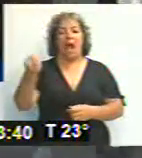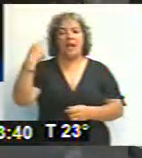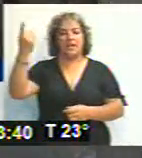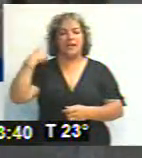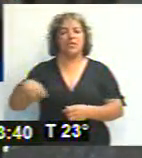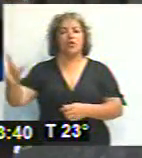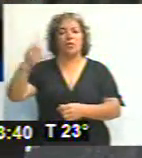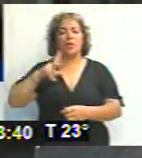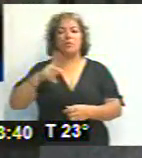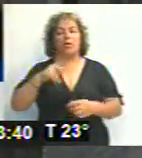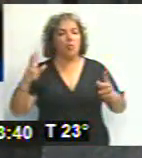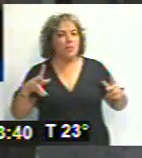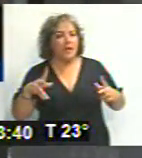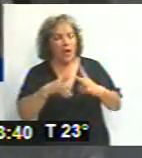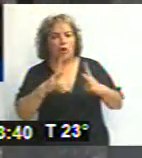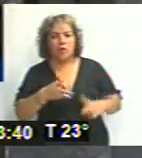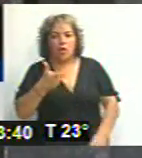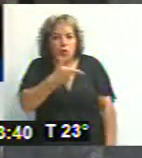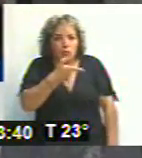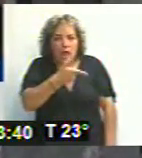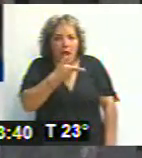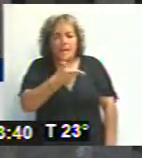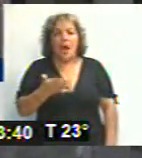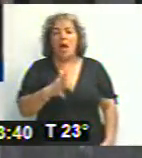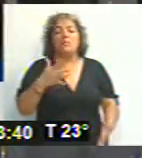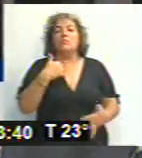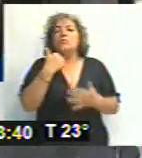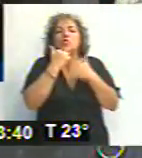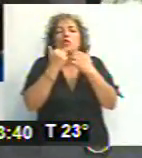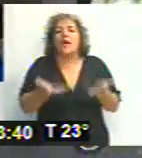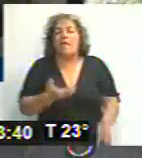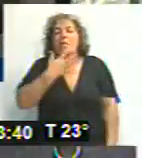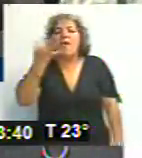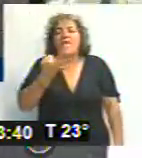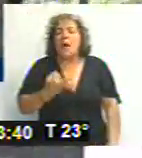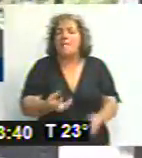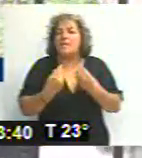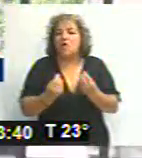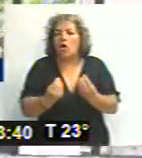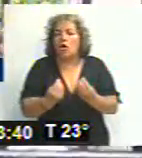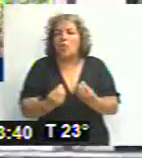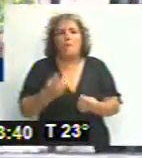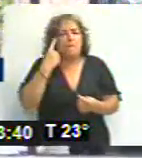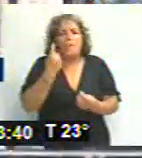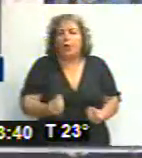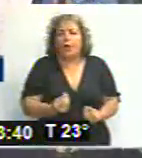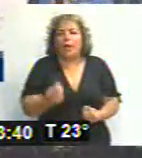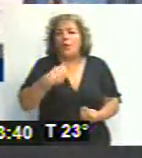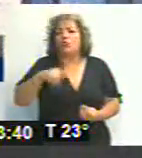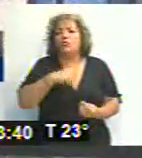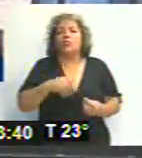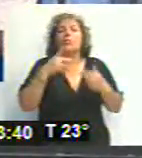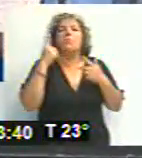otra cosa que porque lo habían encontrado con un arma. O sea, no, nosotros no sabemos realmente qué es lo que pasó, que por qué. Nosotros vamos al